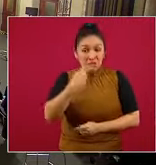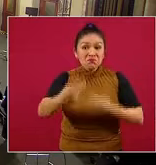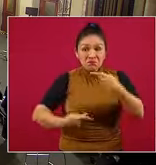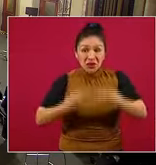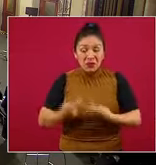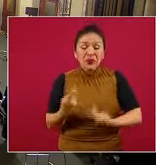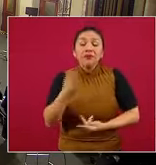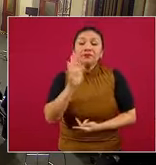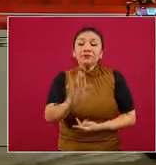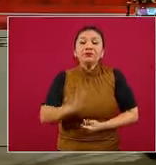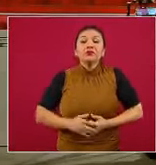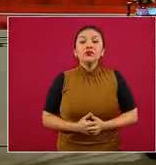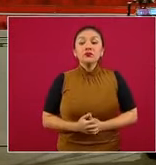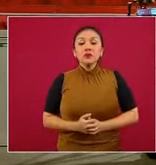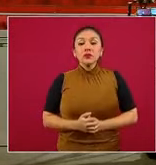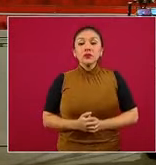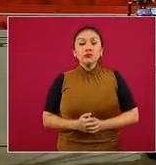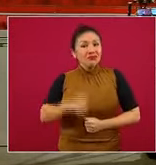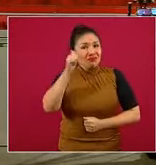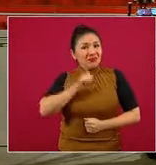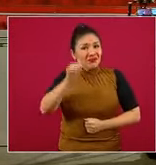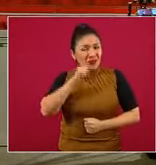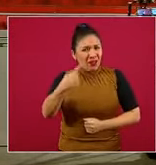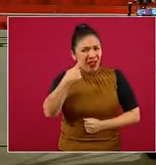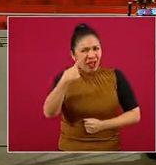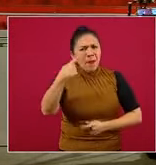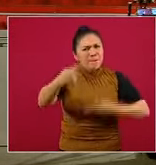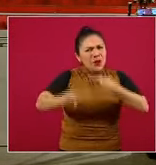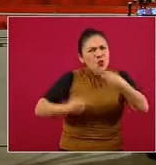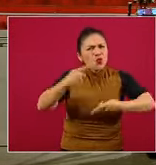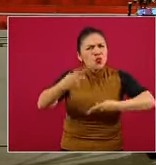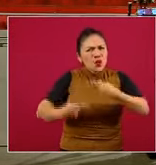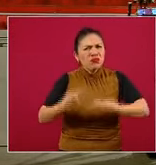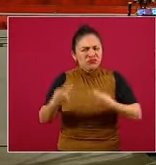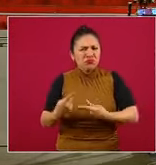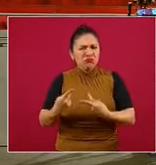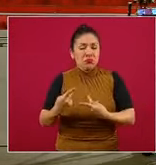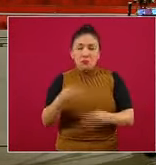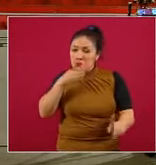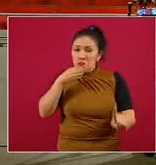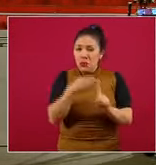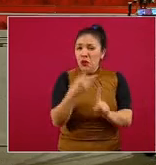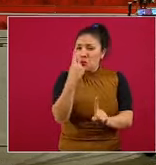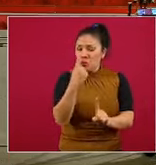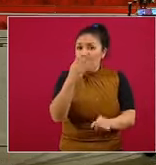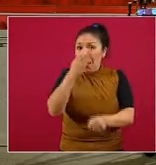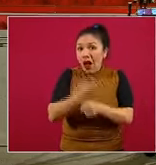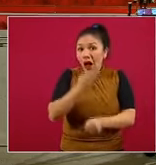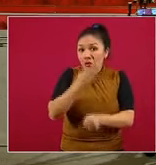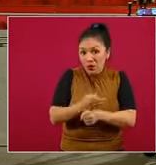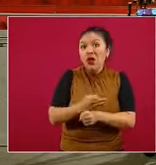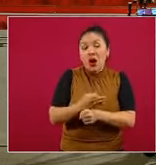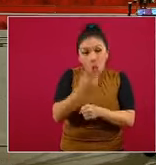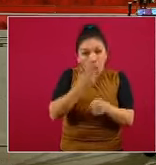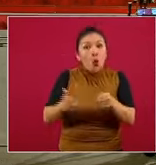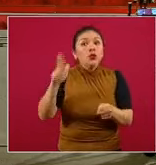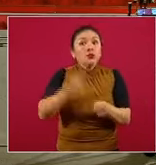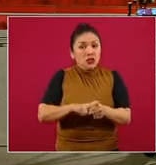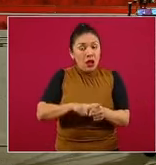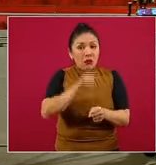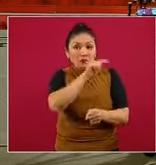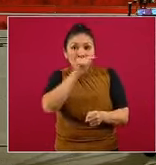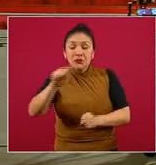pregunta, porque cada vez que sale esta pregunta con un escenario muy concreto, ahorita están estos hospitales